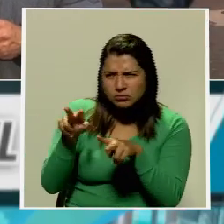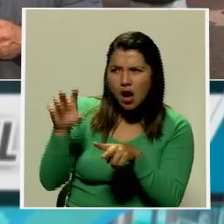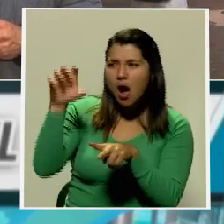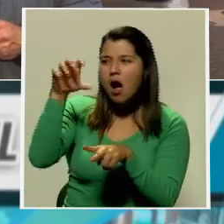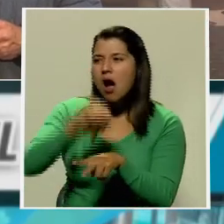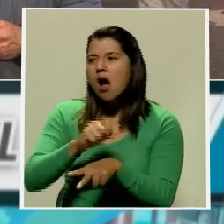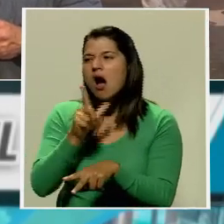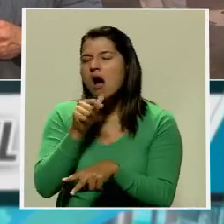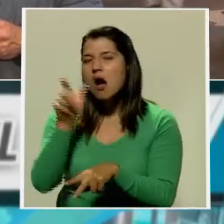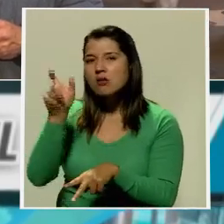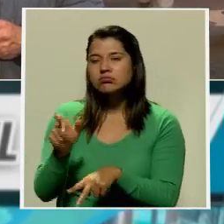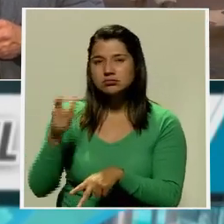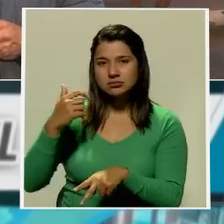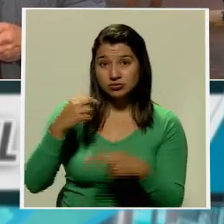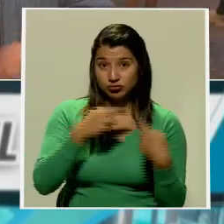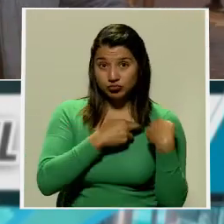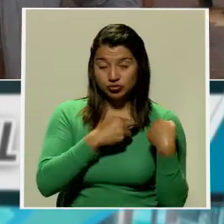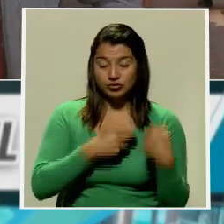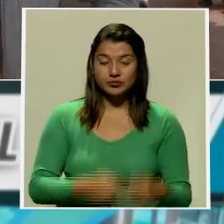la persona.